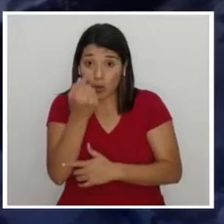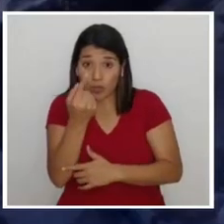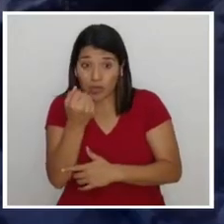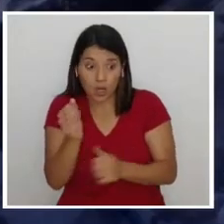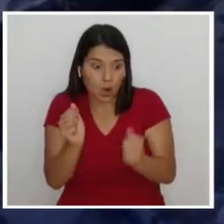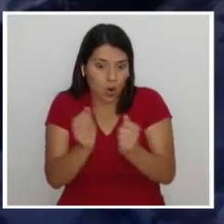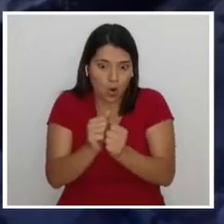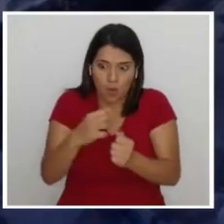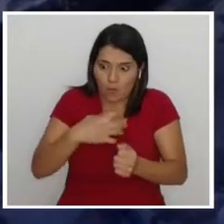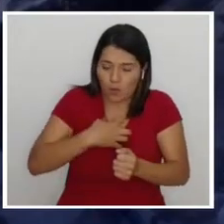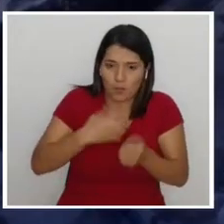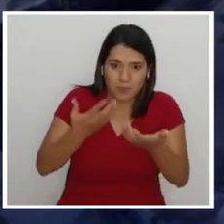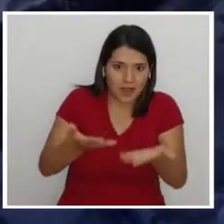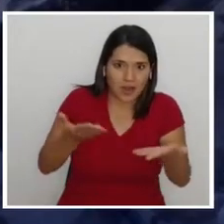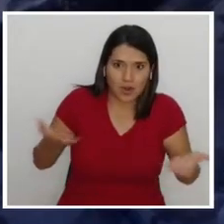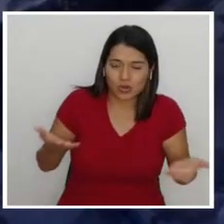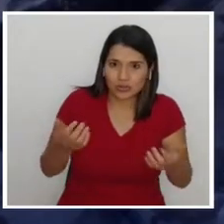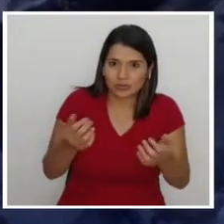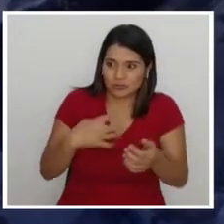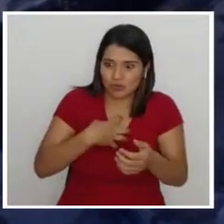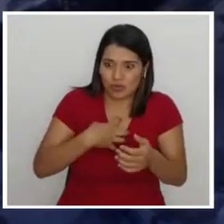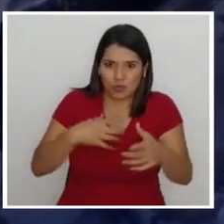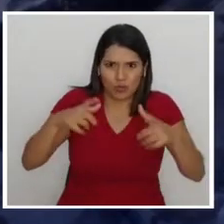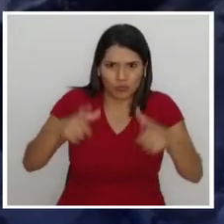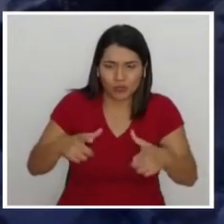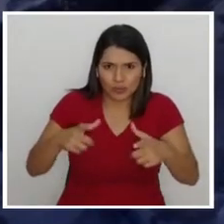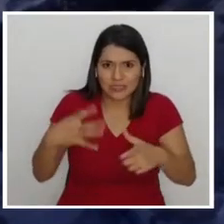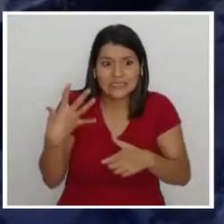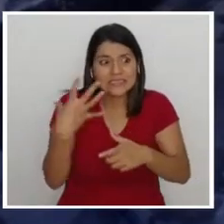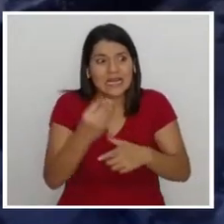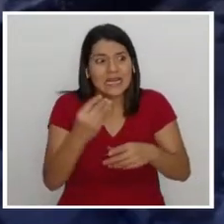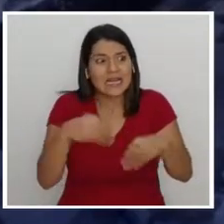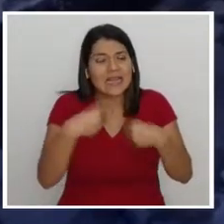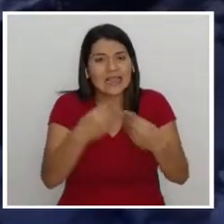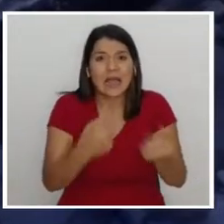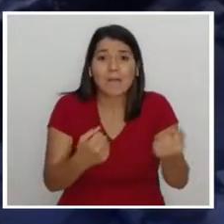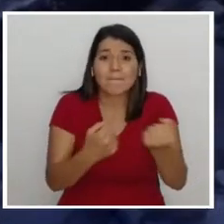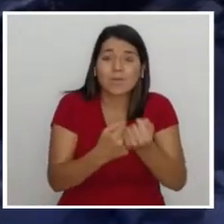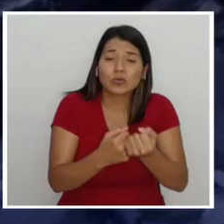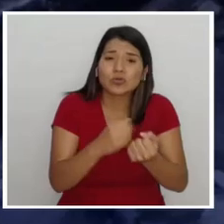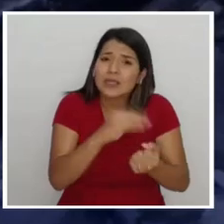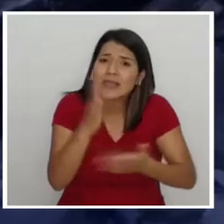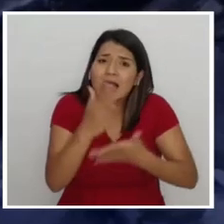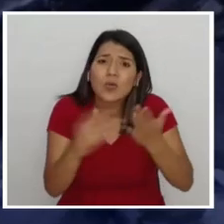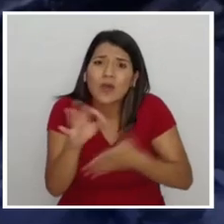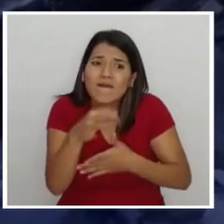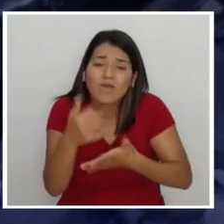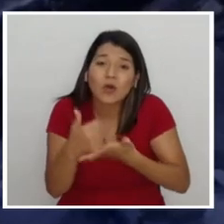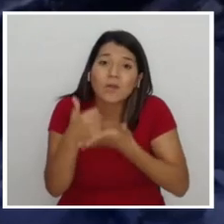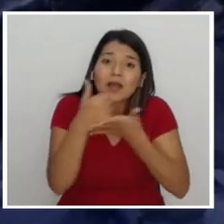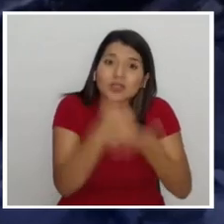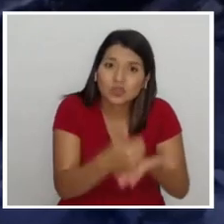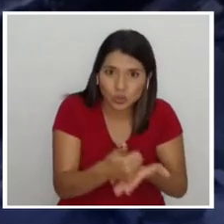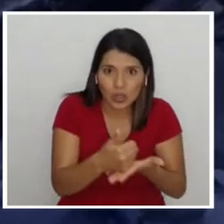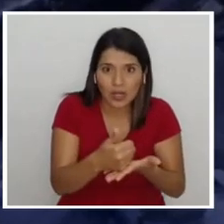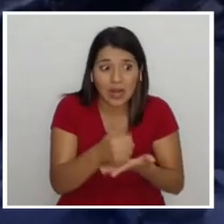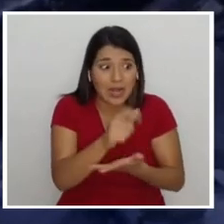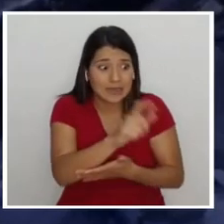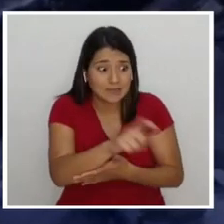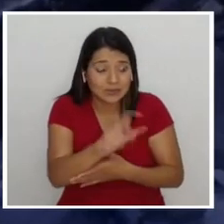con sus platos, salir a apoyar y de alguna manera extender su brazo al que estaba sufriendo.